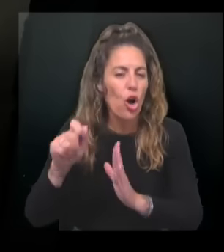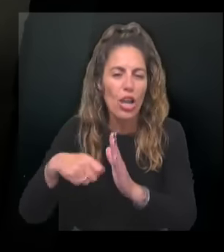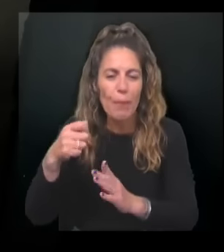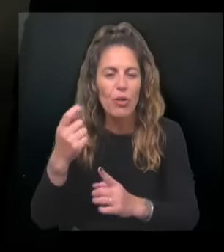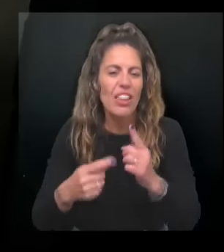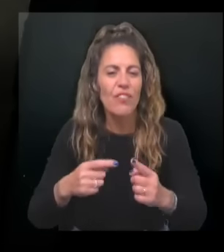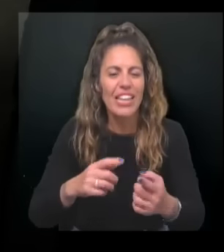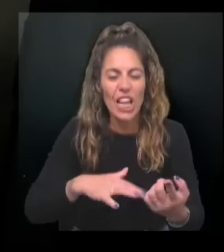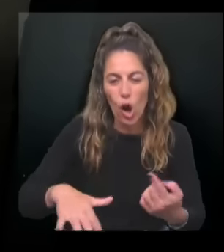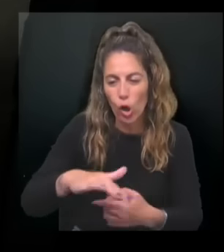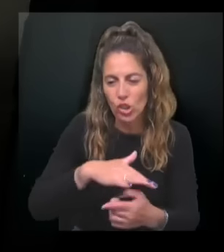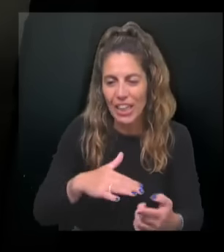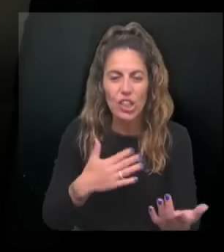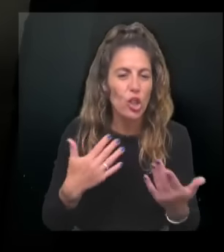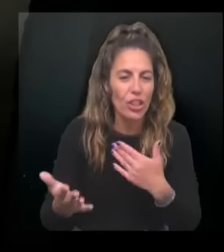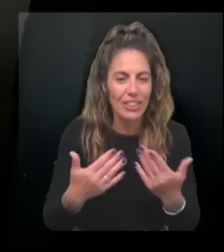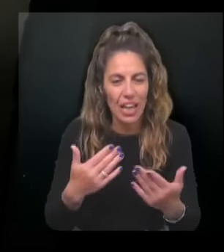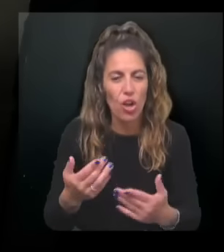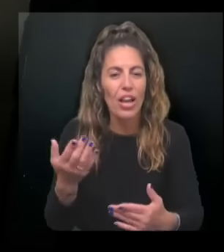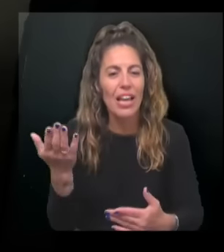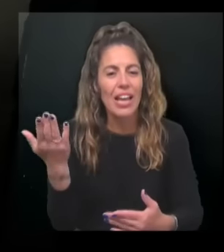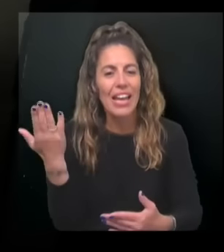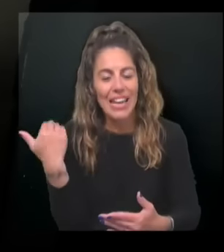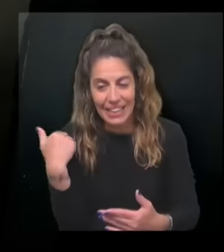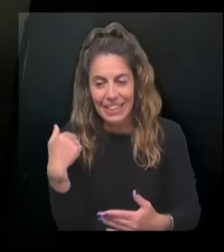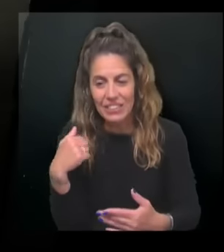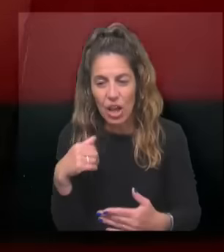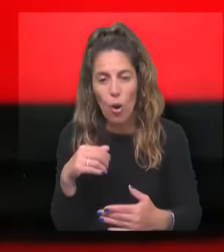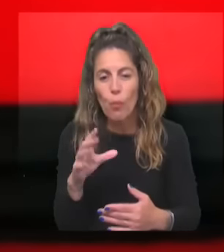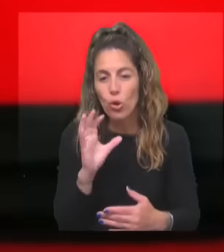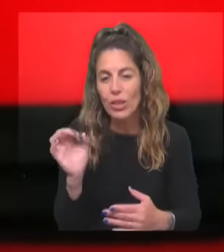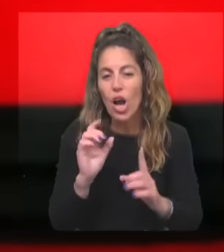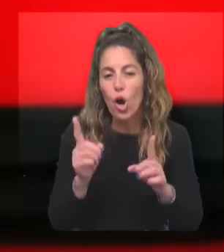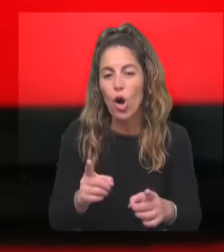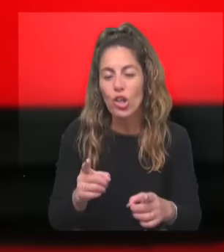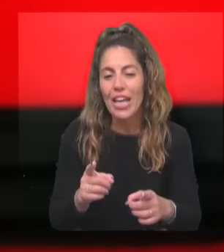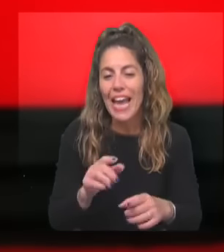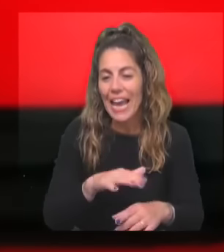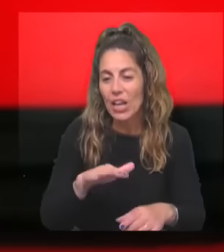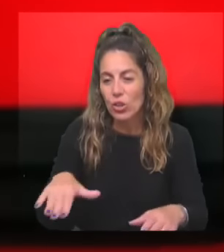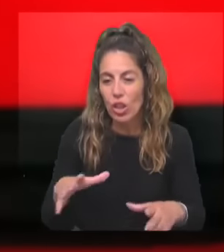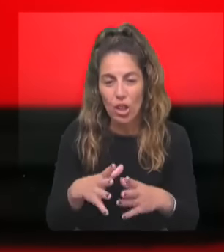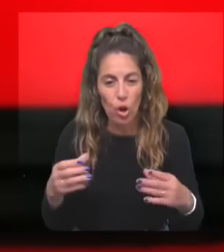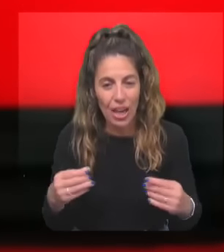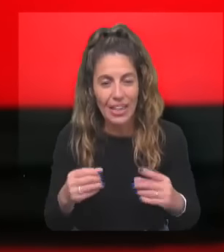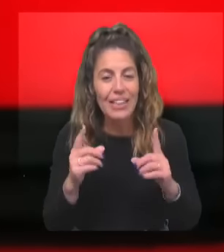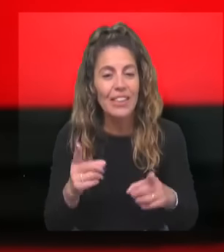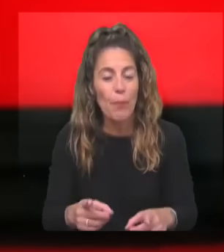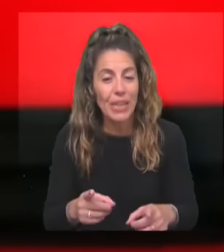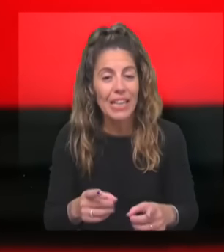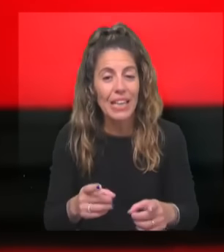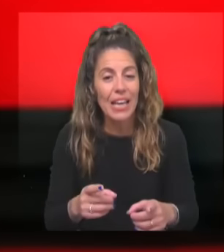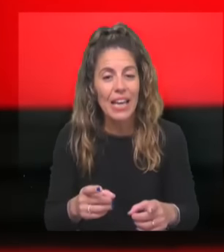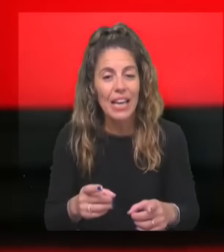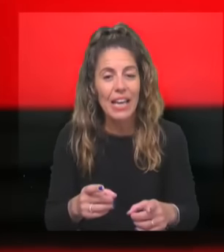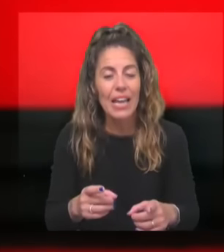de diálogo, en este caso anterior con escolares acá. También está previsto en el verano, en un programa de la Intendencia de Canelones,